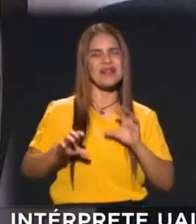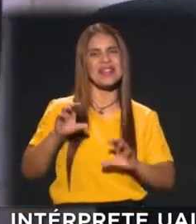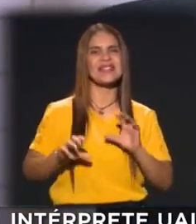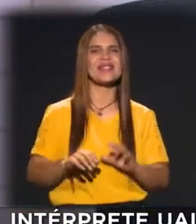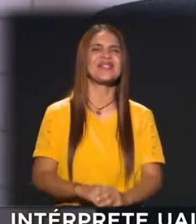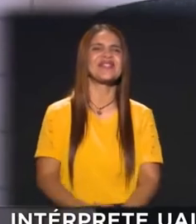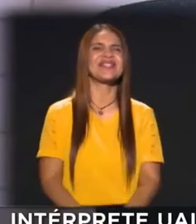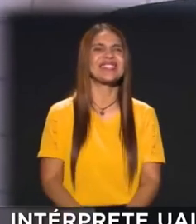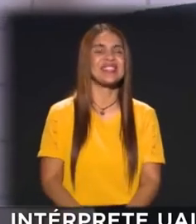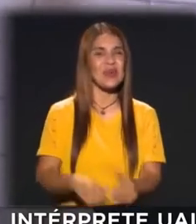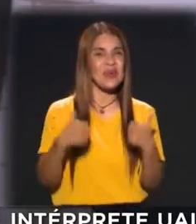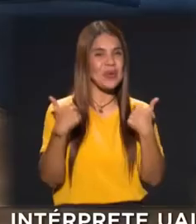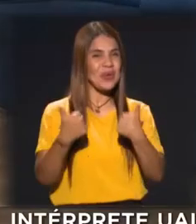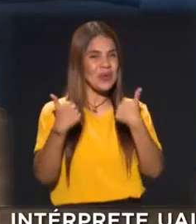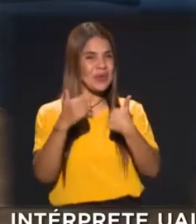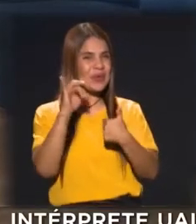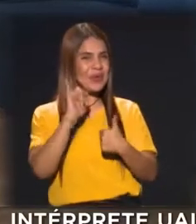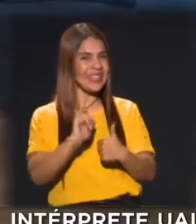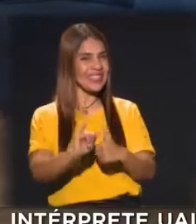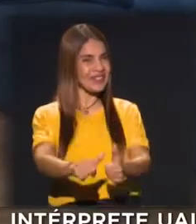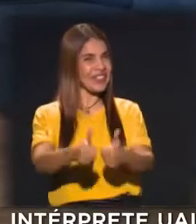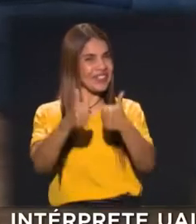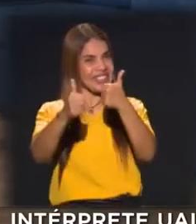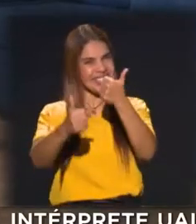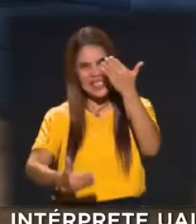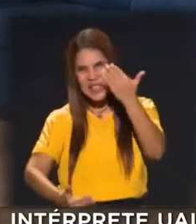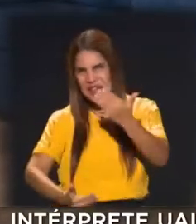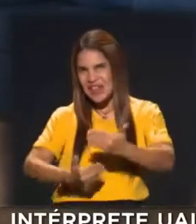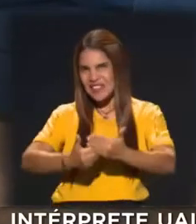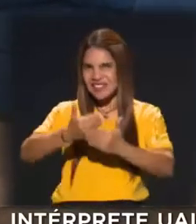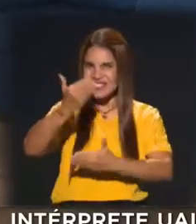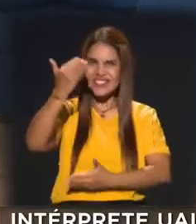izquierda, ¡ay! Y empieza la sabrosura.